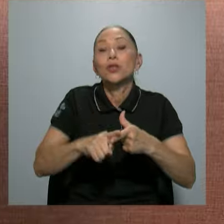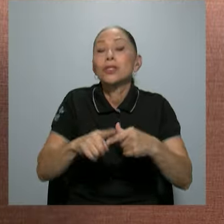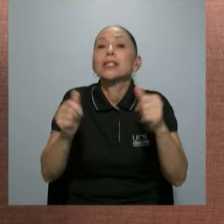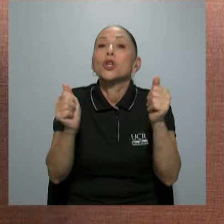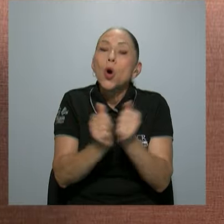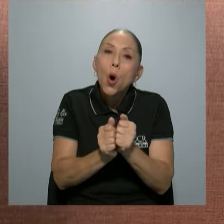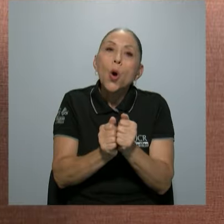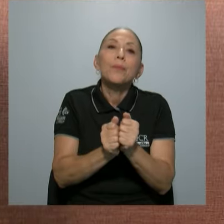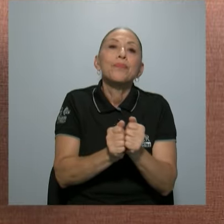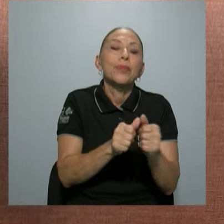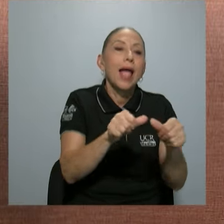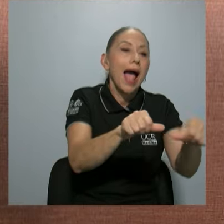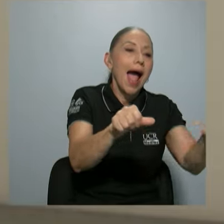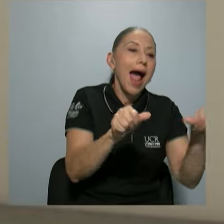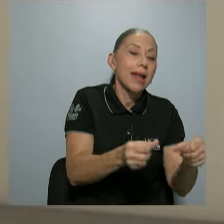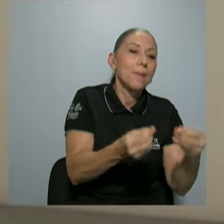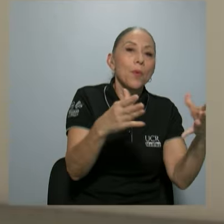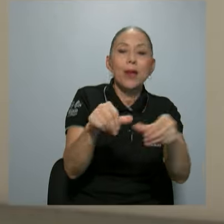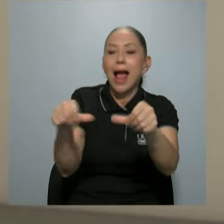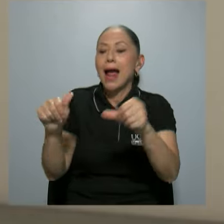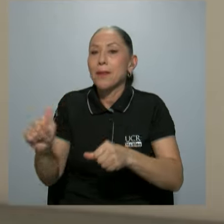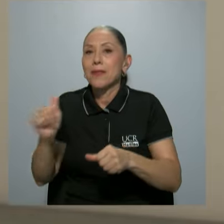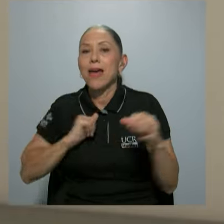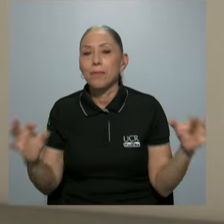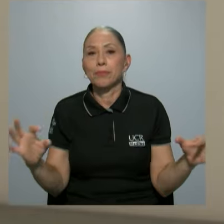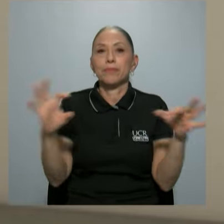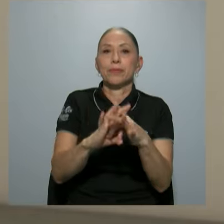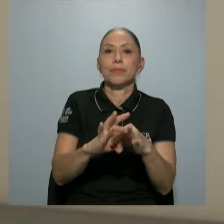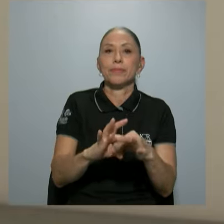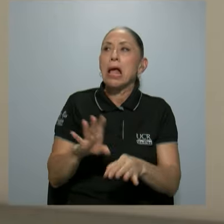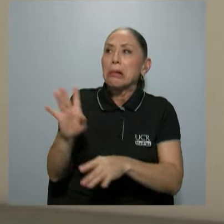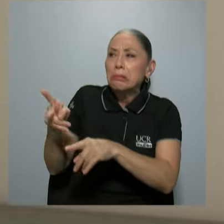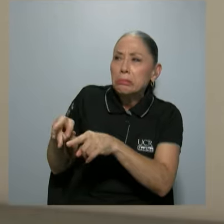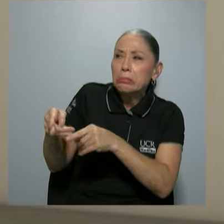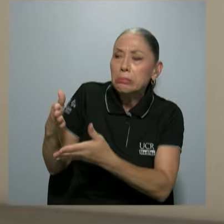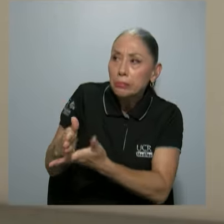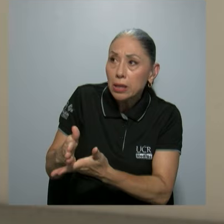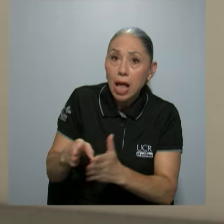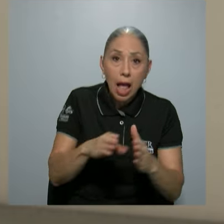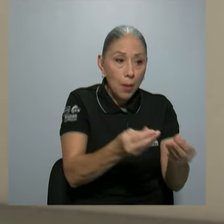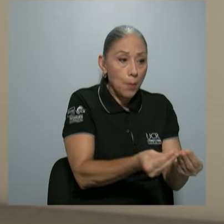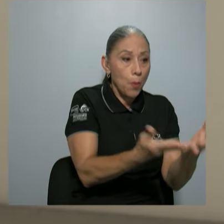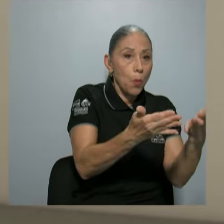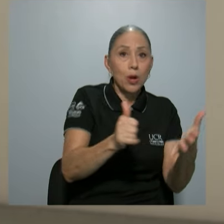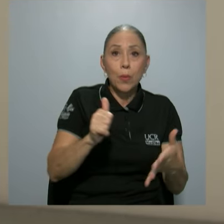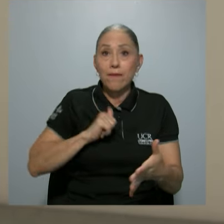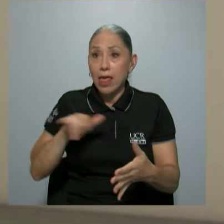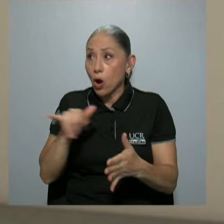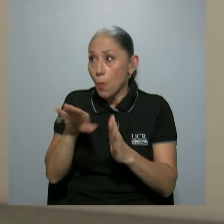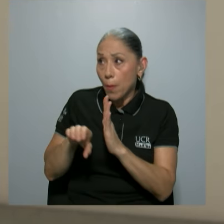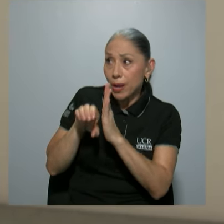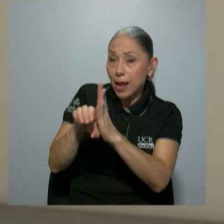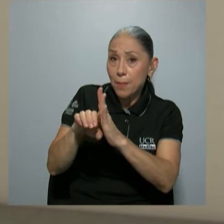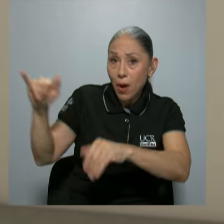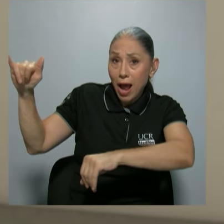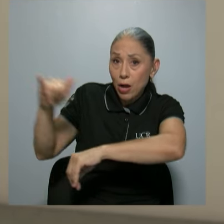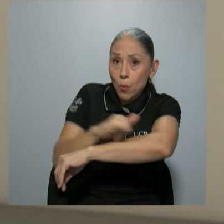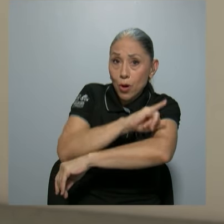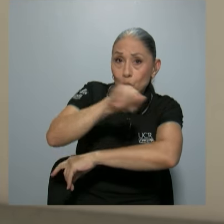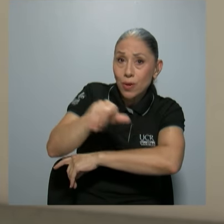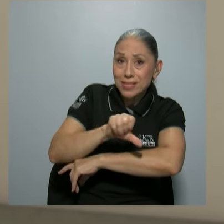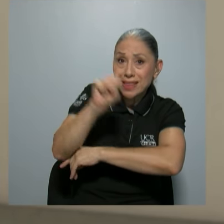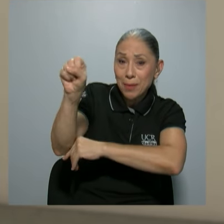alianzas público-privadas. Permítame interrumpirlo ahí. Alianzas público-privadas como la que tiene el aeropuerto Juan Santamaría, en el cual el Estado terminó